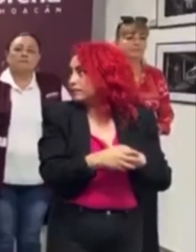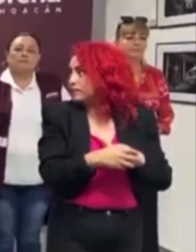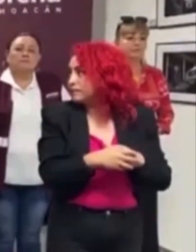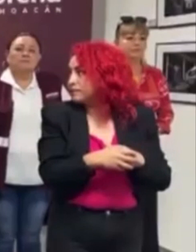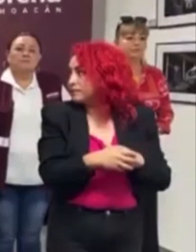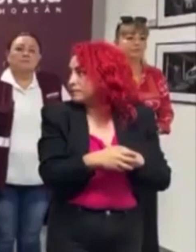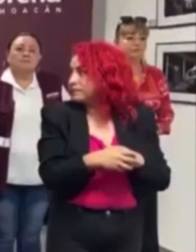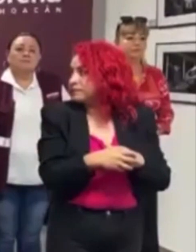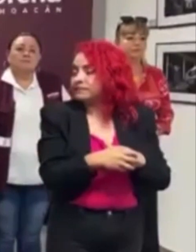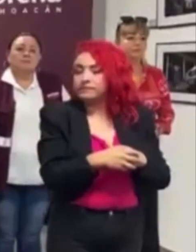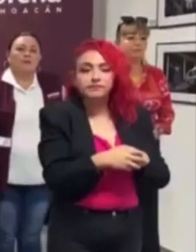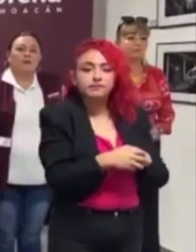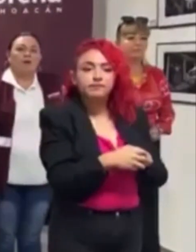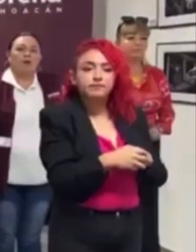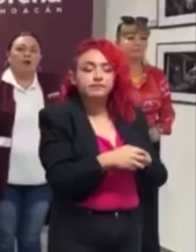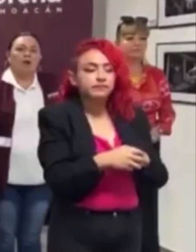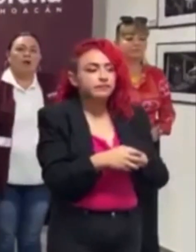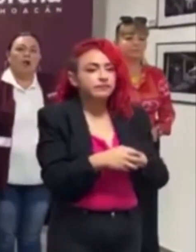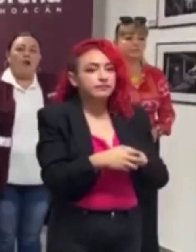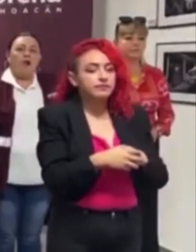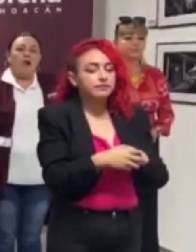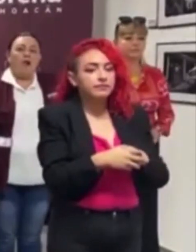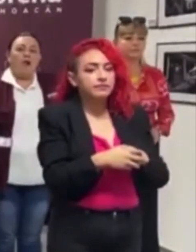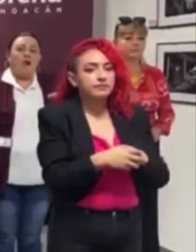donde Uruapan,